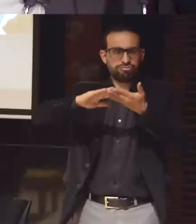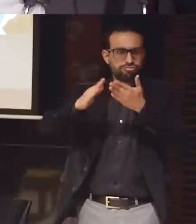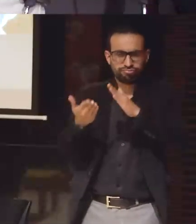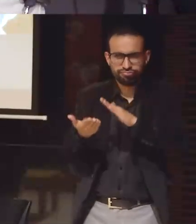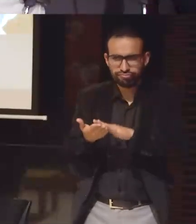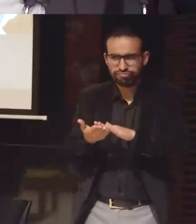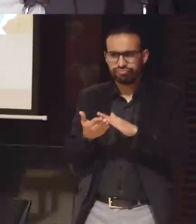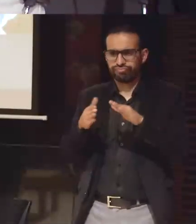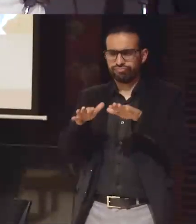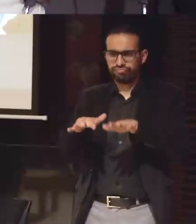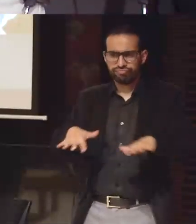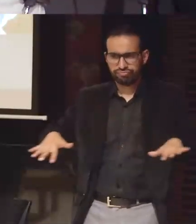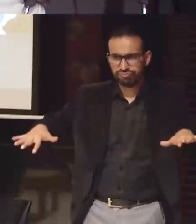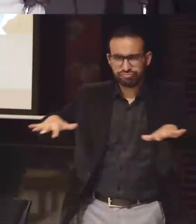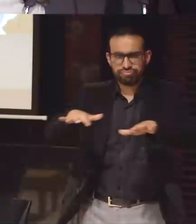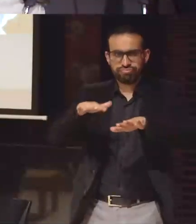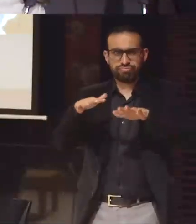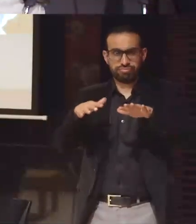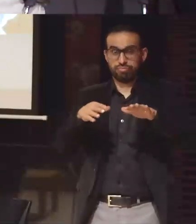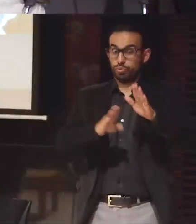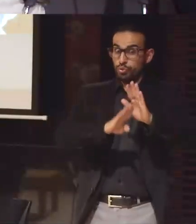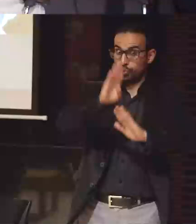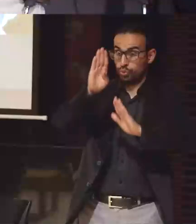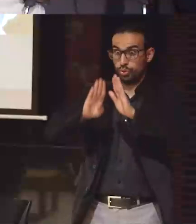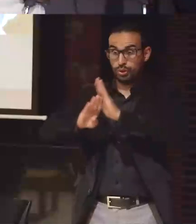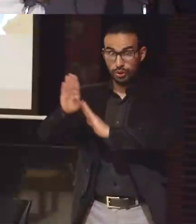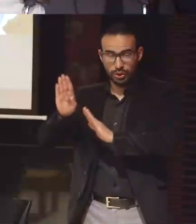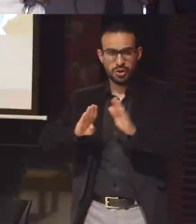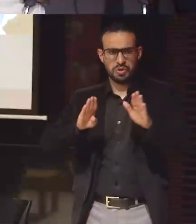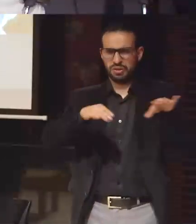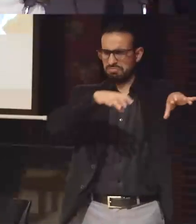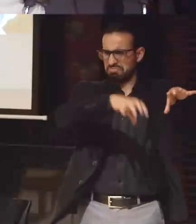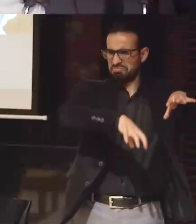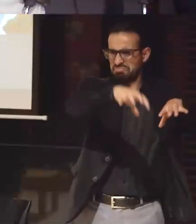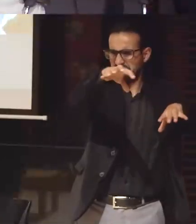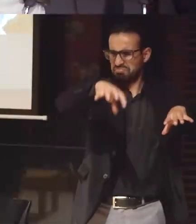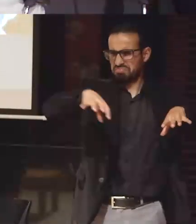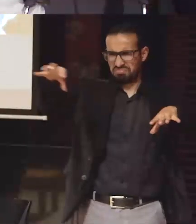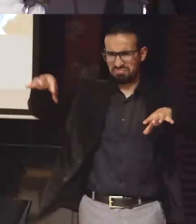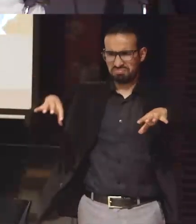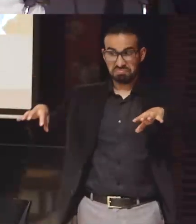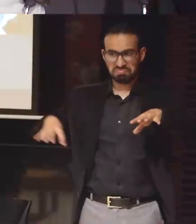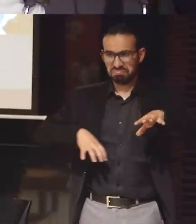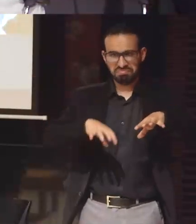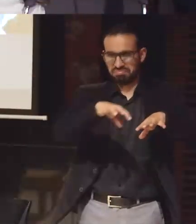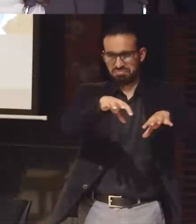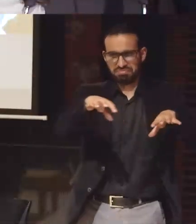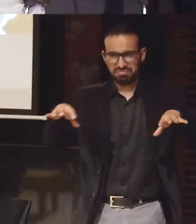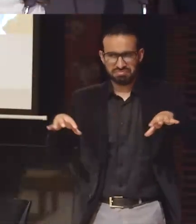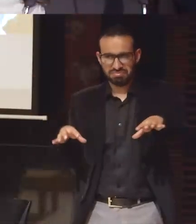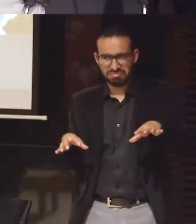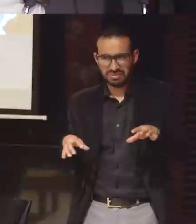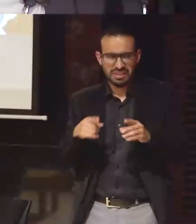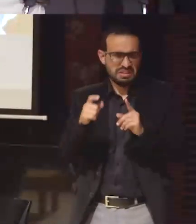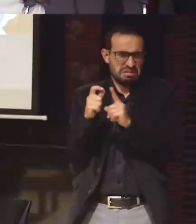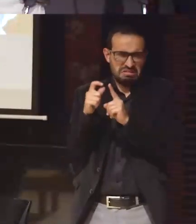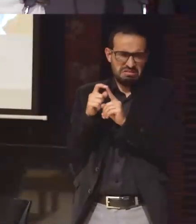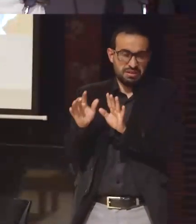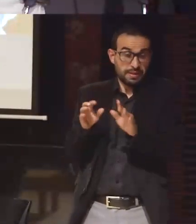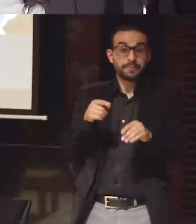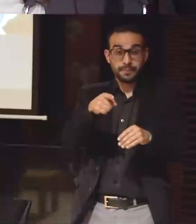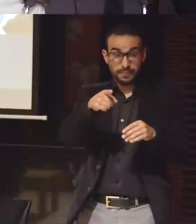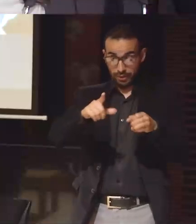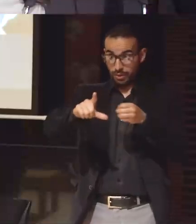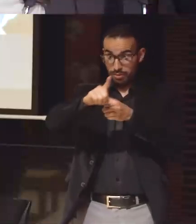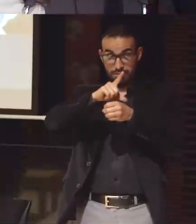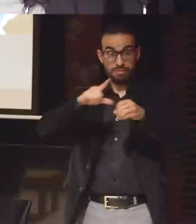que rodean grandes desarrollos e infraestructuras, los efectos de la gentrificación. ¿Y qué es eso? Ay, sí, este lugar está súper chévere, se